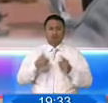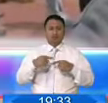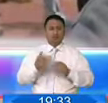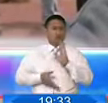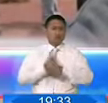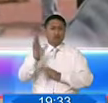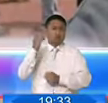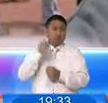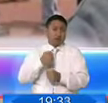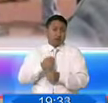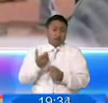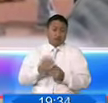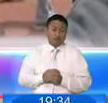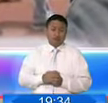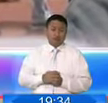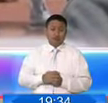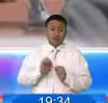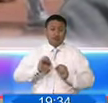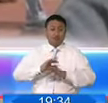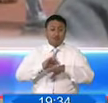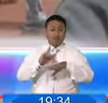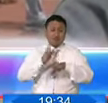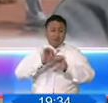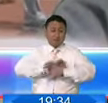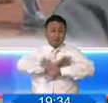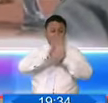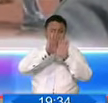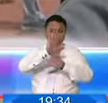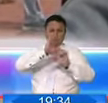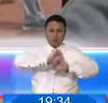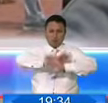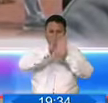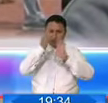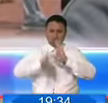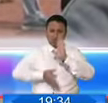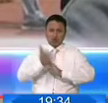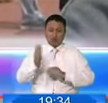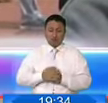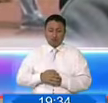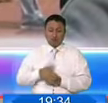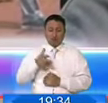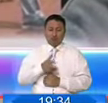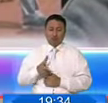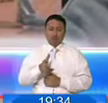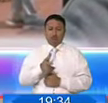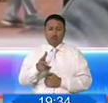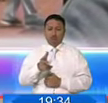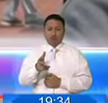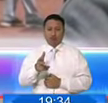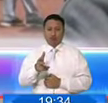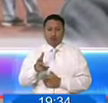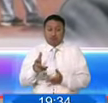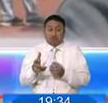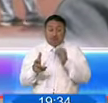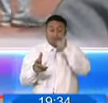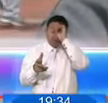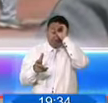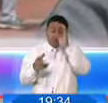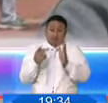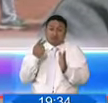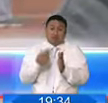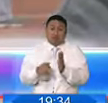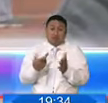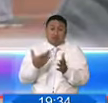salen a trabajar muy tempranito en la 5 de la mañana ellos salieron y no sabemos realmente